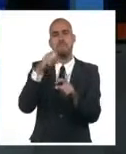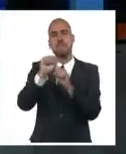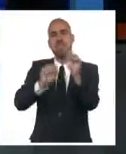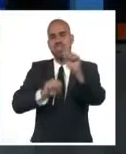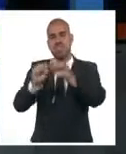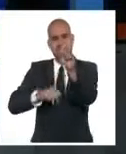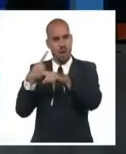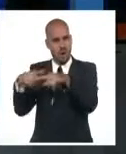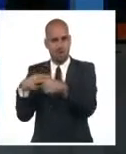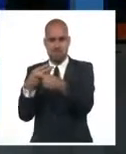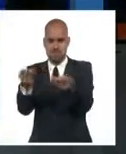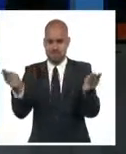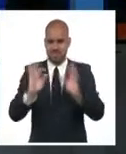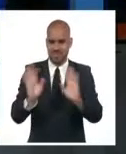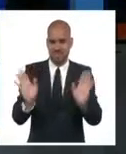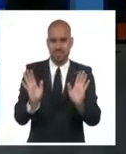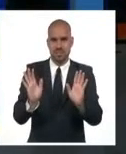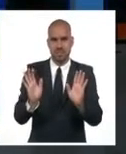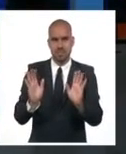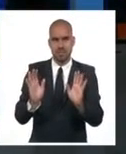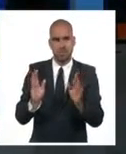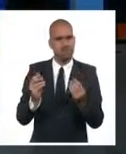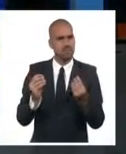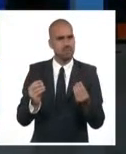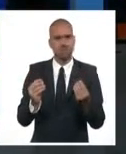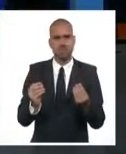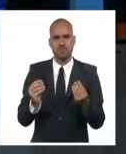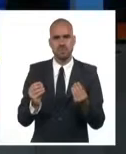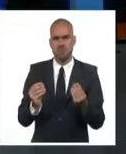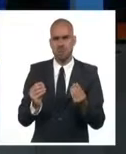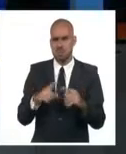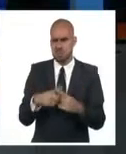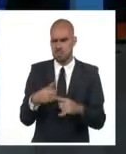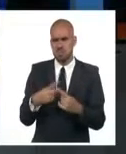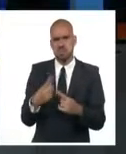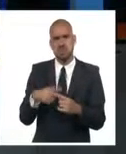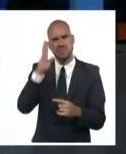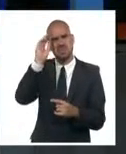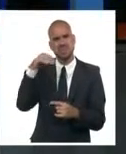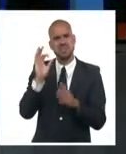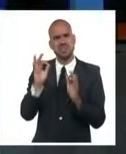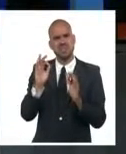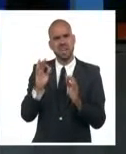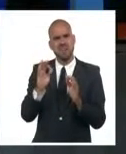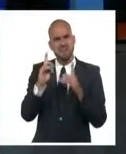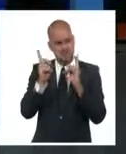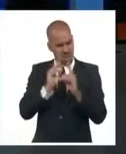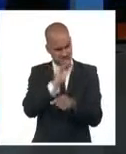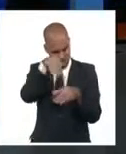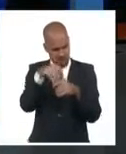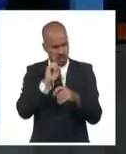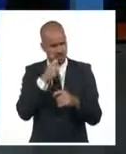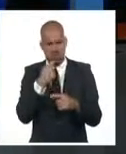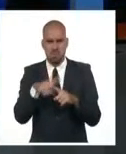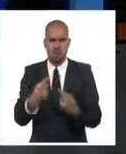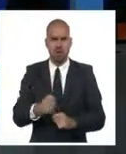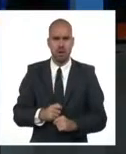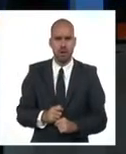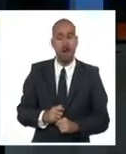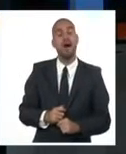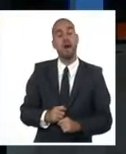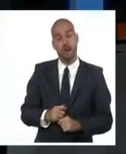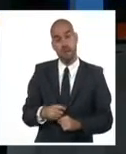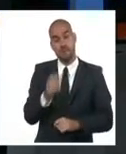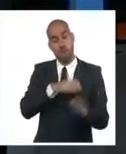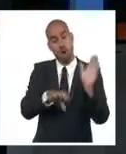diplomas. ¿Por qué estas masacres involucran tanto a la clase política estadounidense? Bueno, pues la segunda enmienda de la